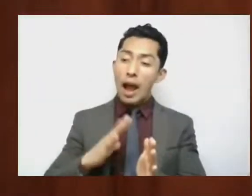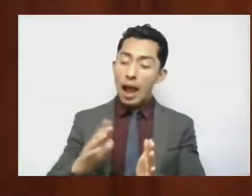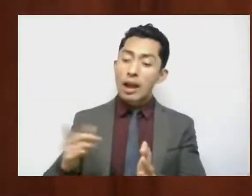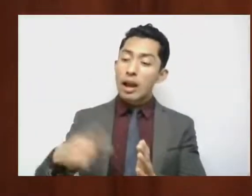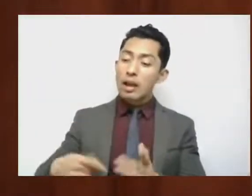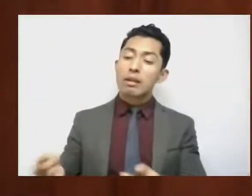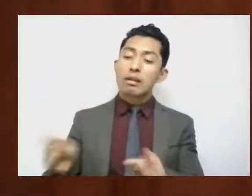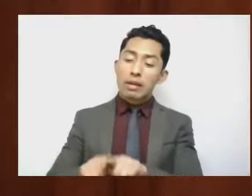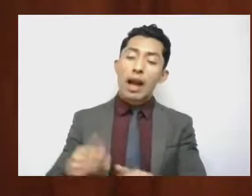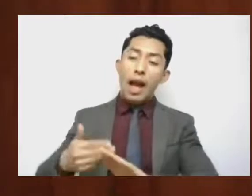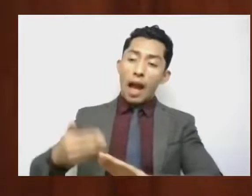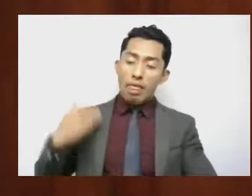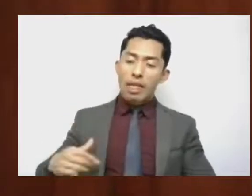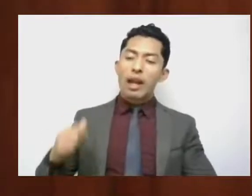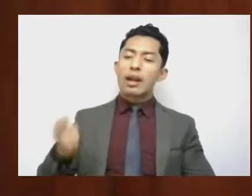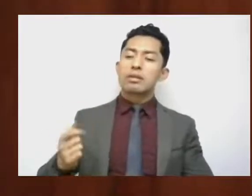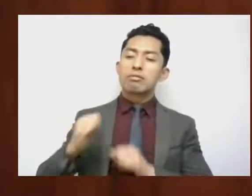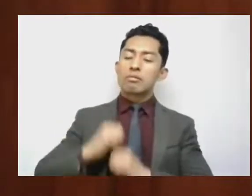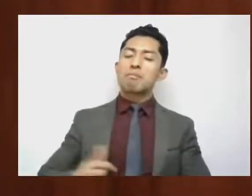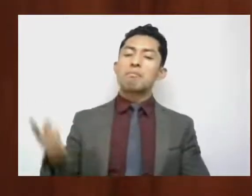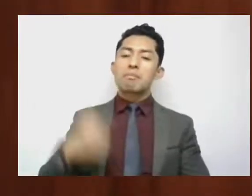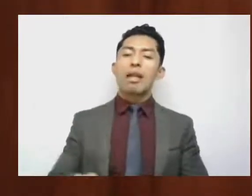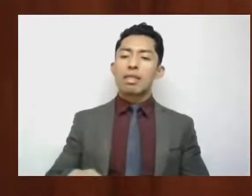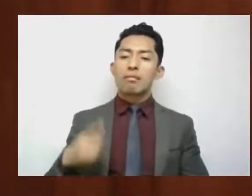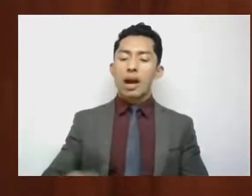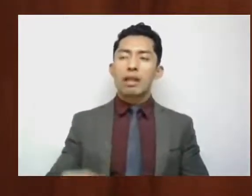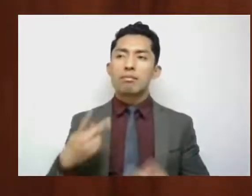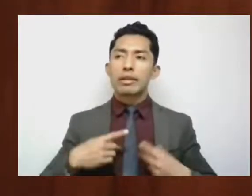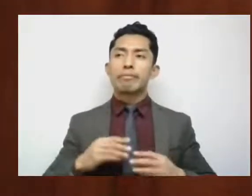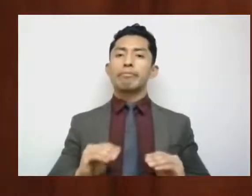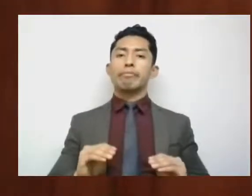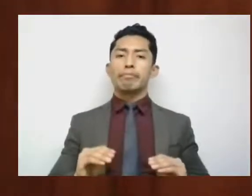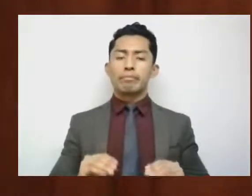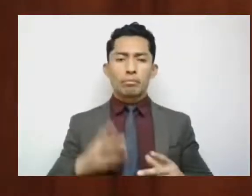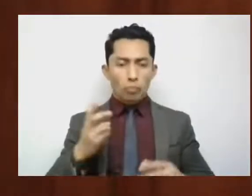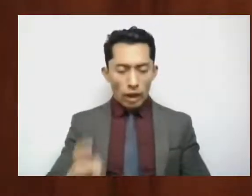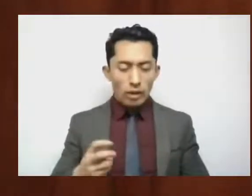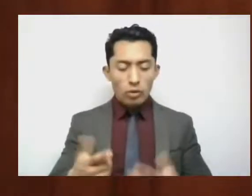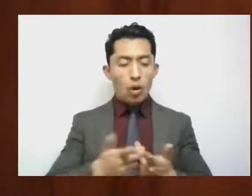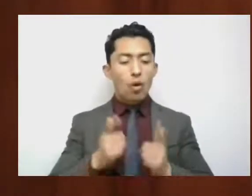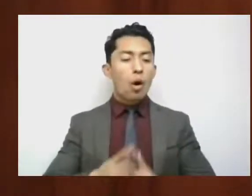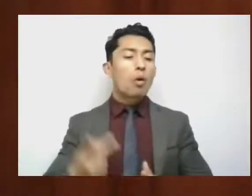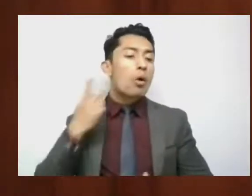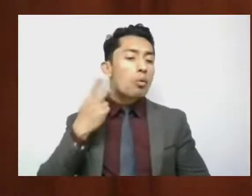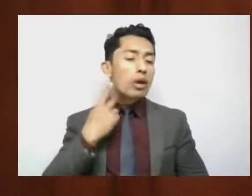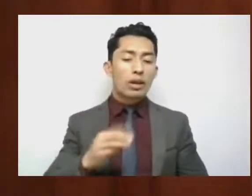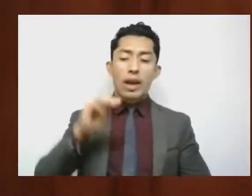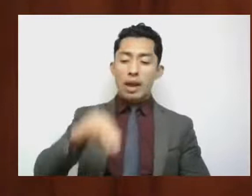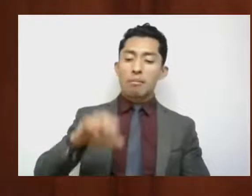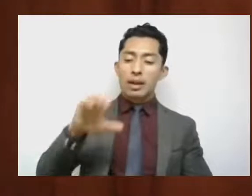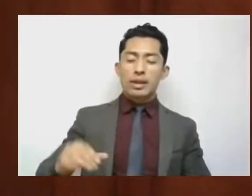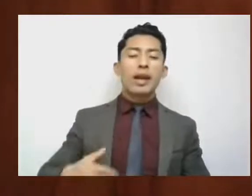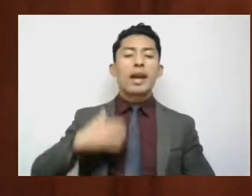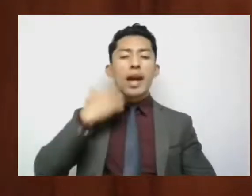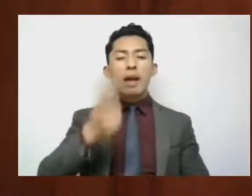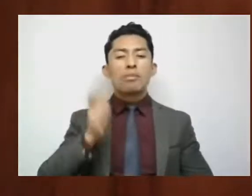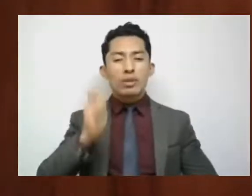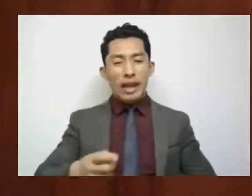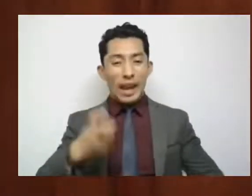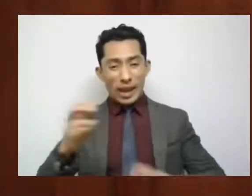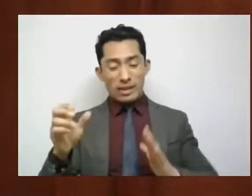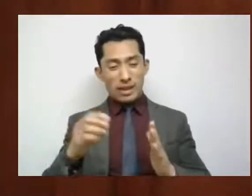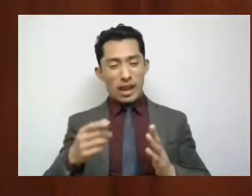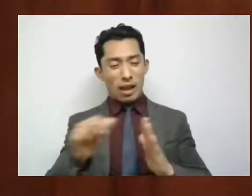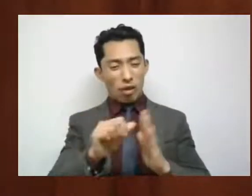regímenes autoritarios. Por ello, Movimiento Ciudadano busca eliminar esa herramienta de